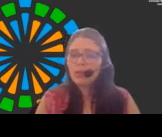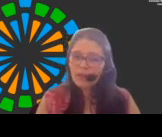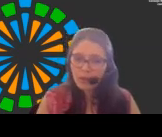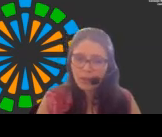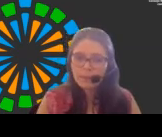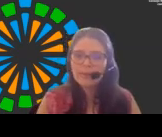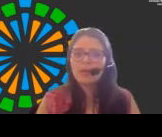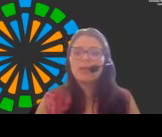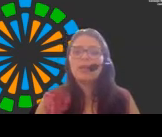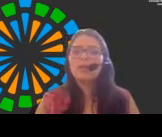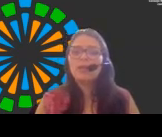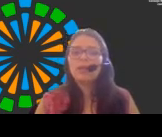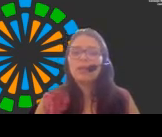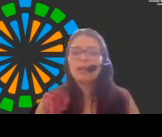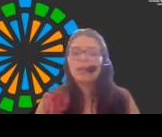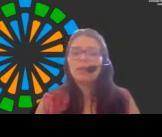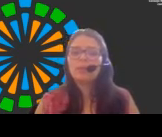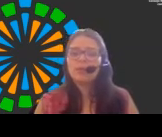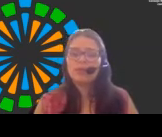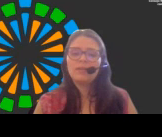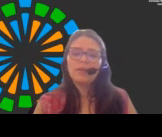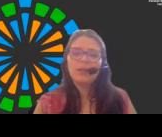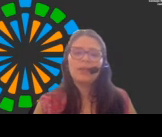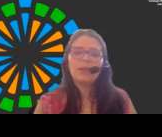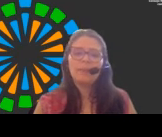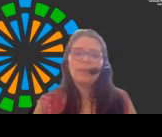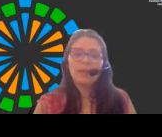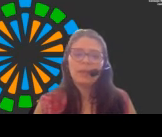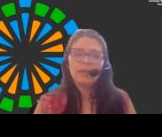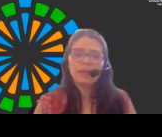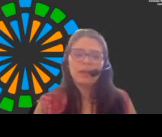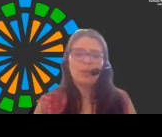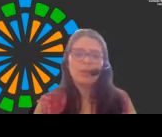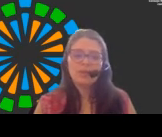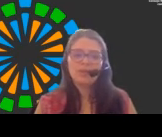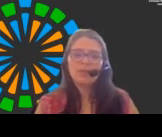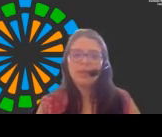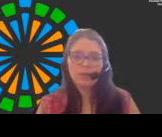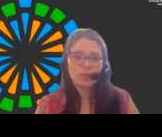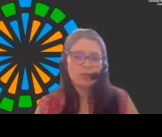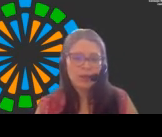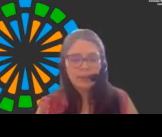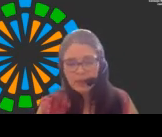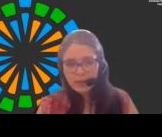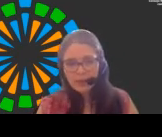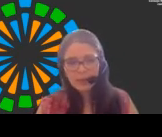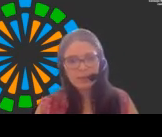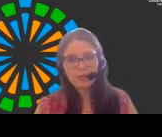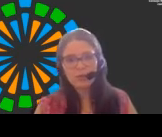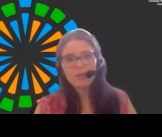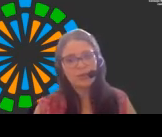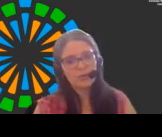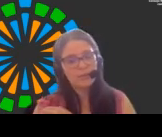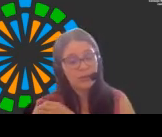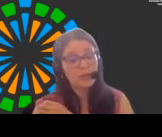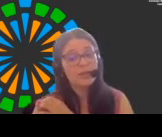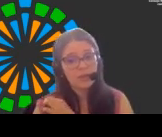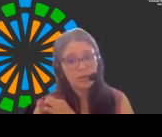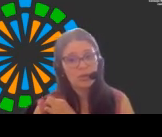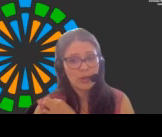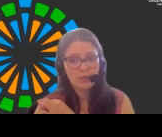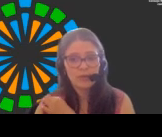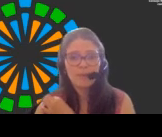haya aumentado y importante saber que también la encuesta se realizó solamente a persona